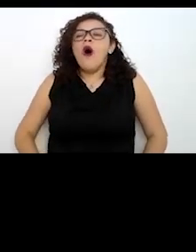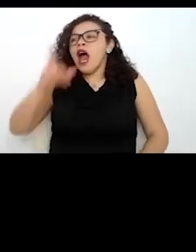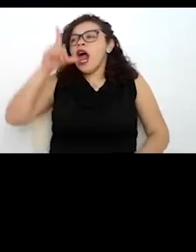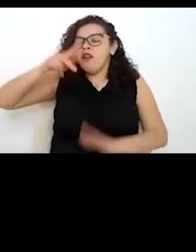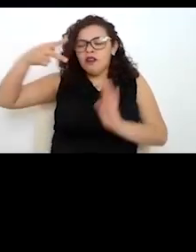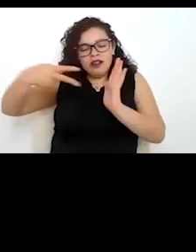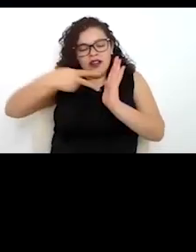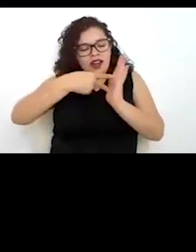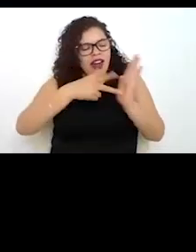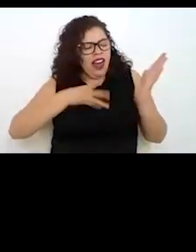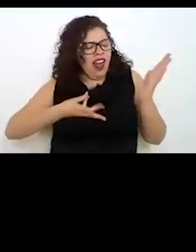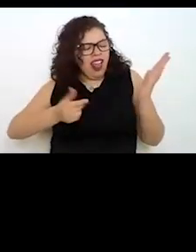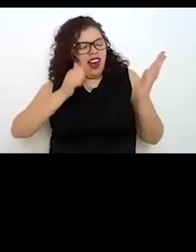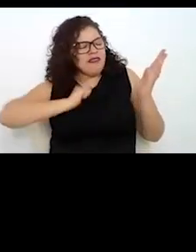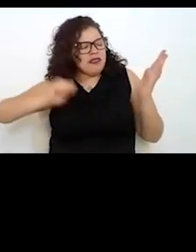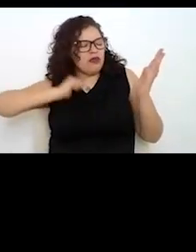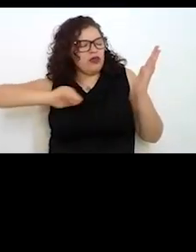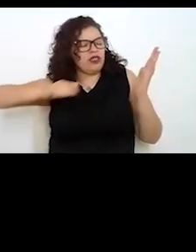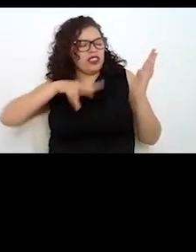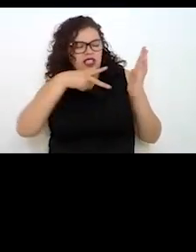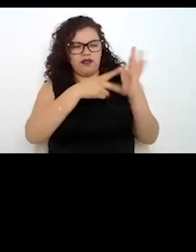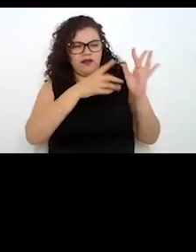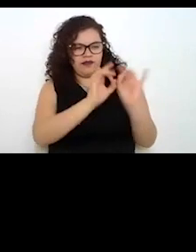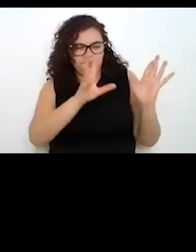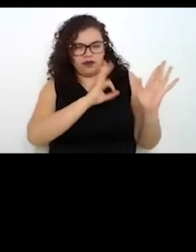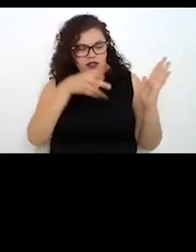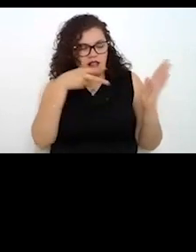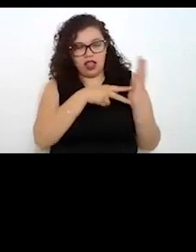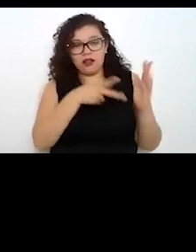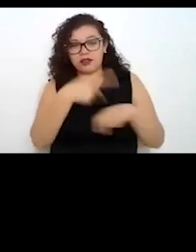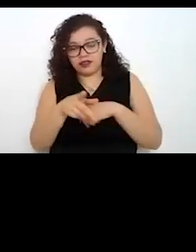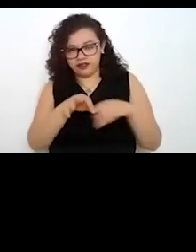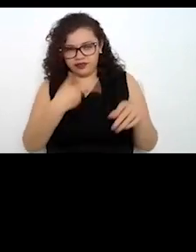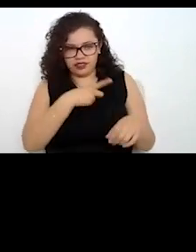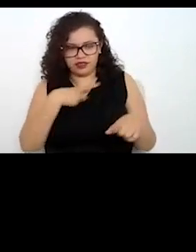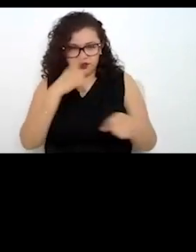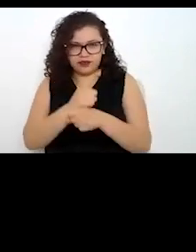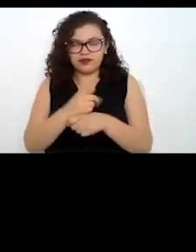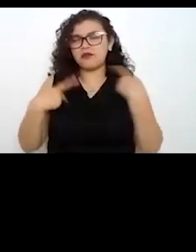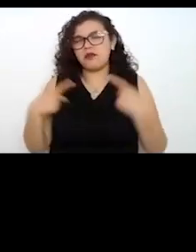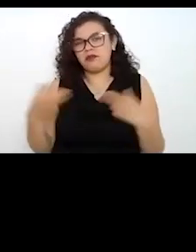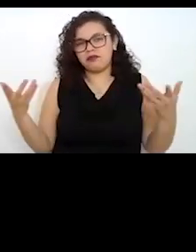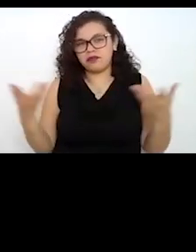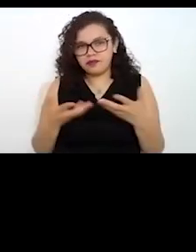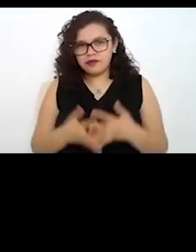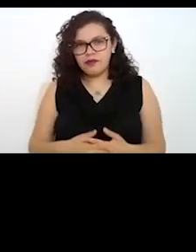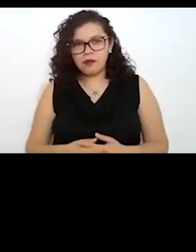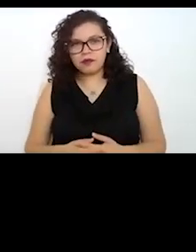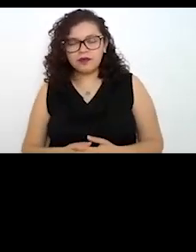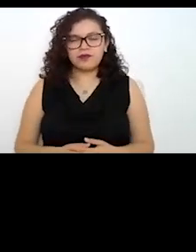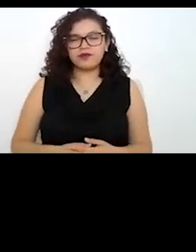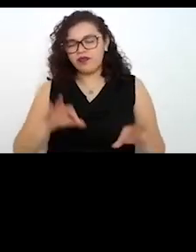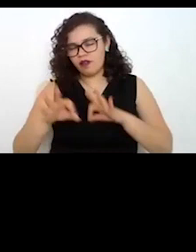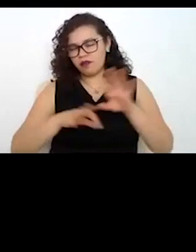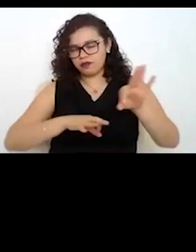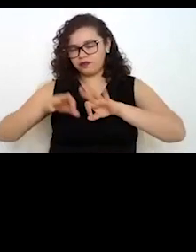provocar un cortocircuito, eso es un riesgo de trabajo que se tiene que notificar. Si vemos a una persona que está llevando a cabo labores